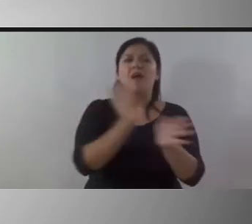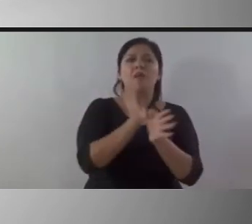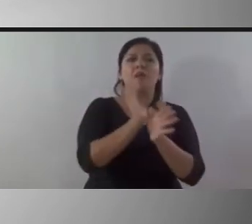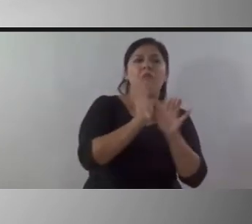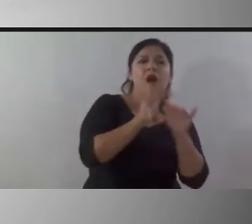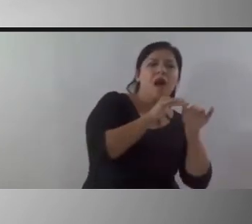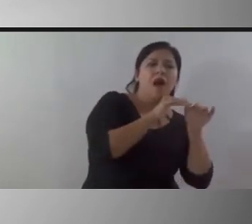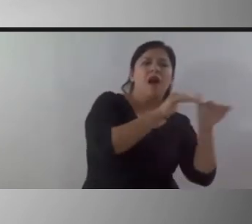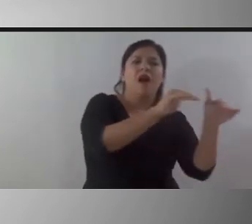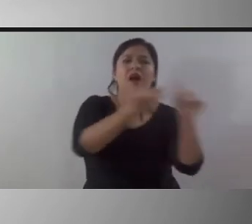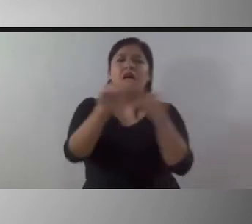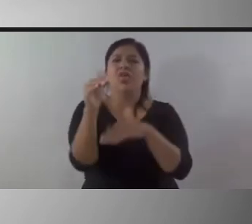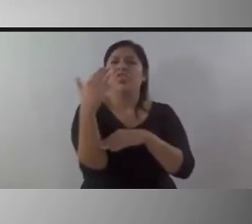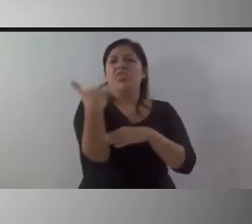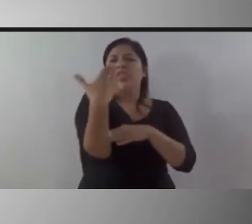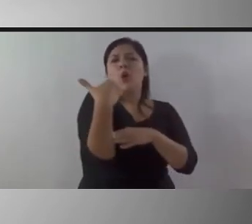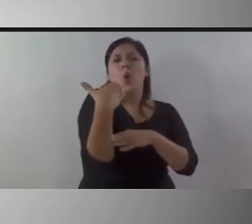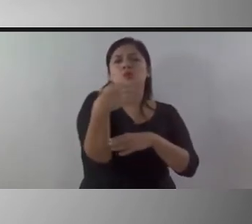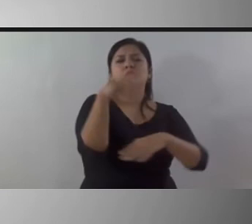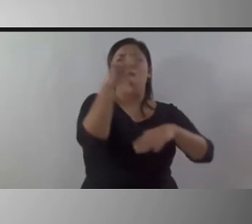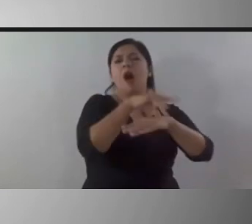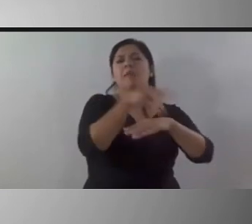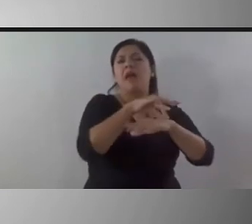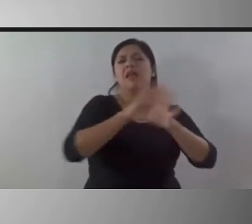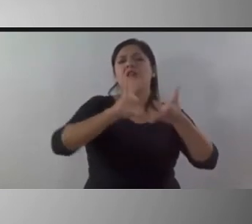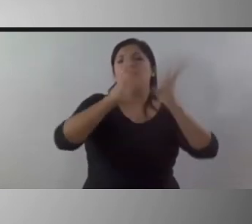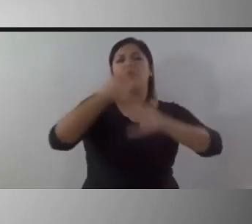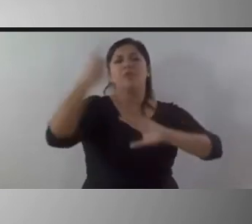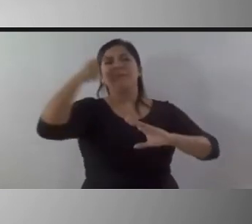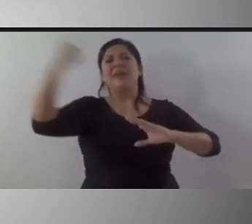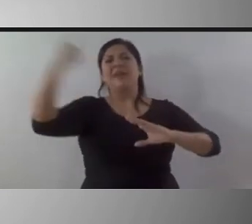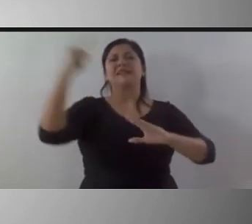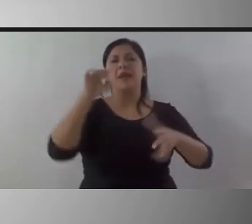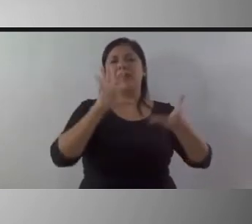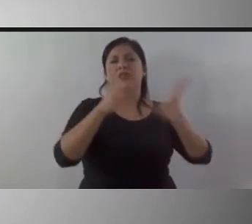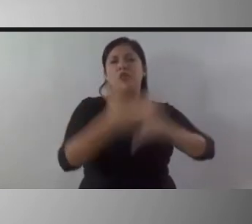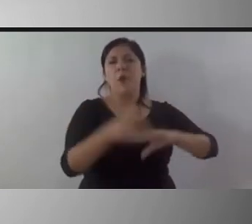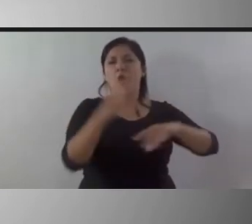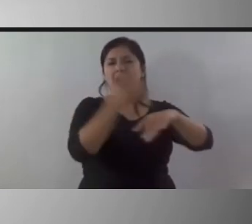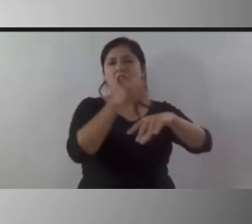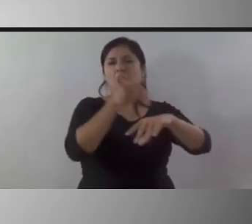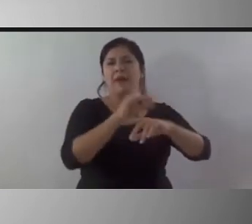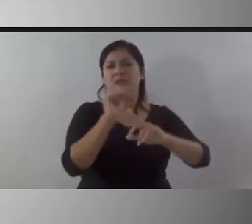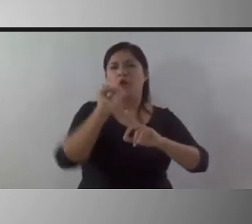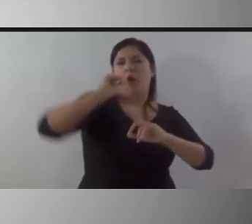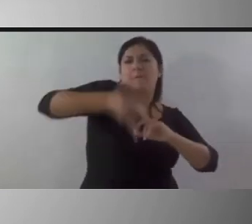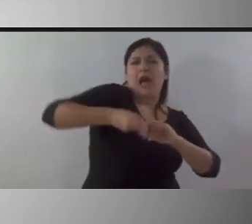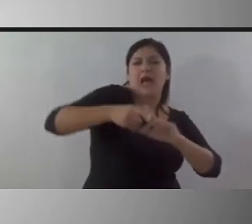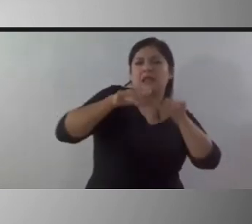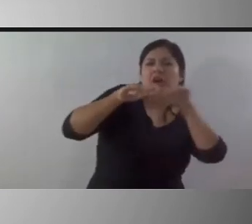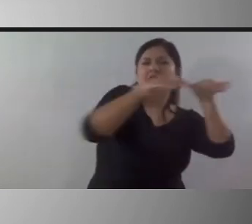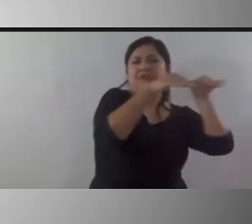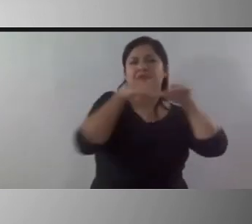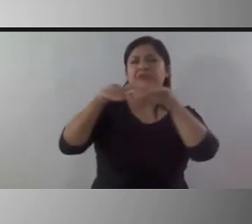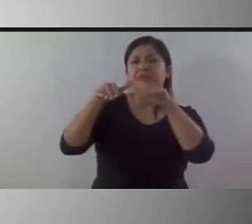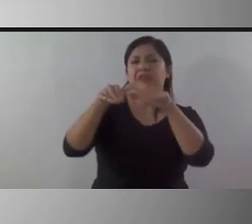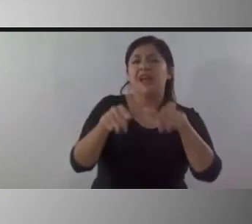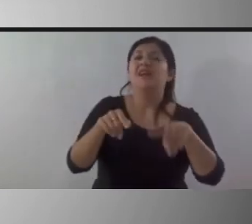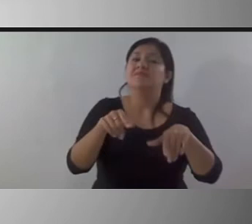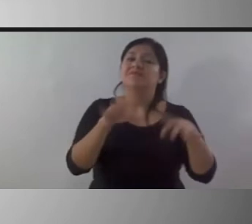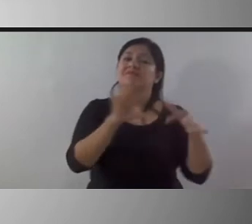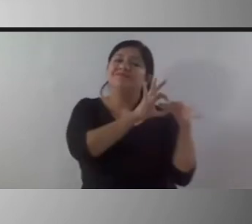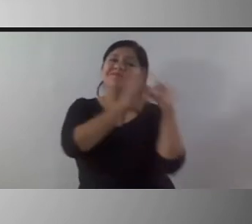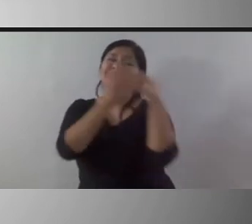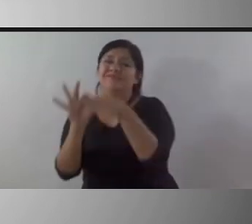hegemonía del discurso médico tiene mucho que ver con la forma en que estamos organizados para